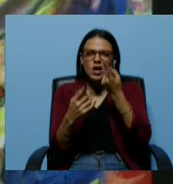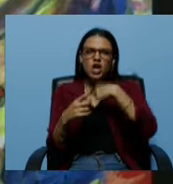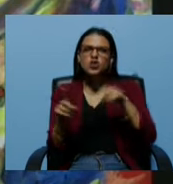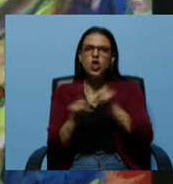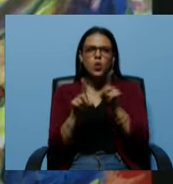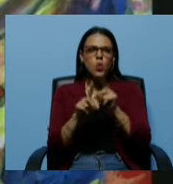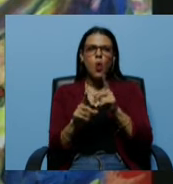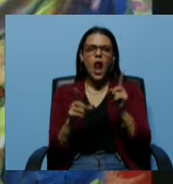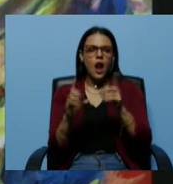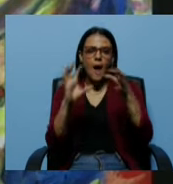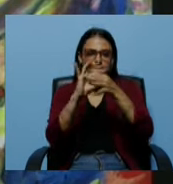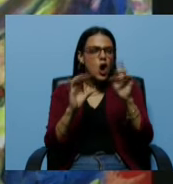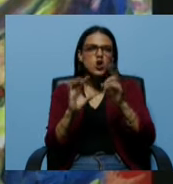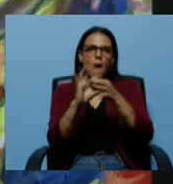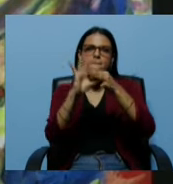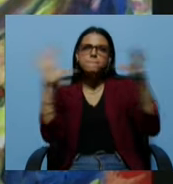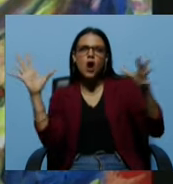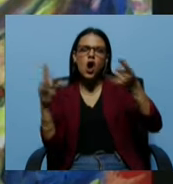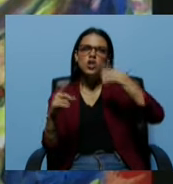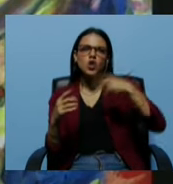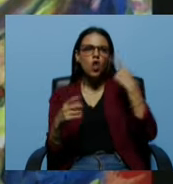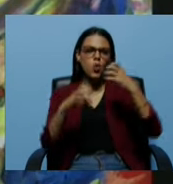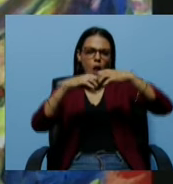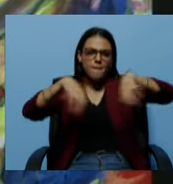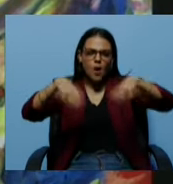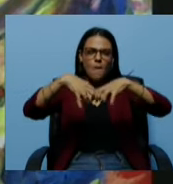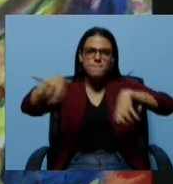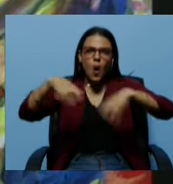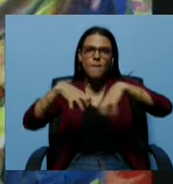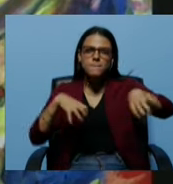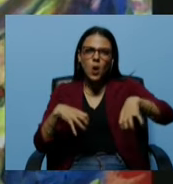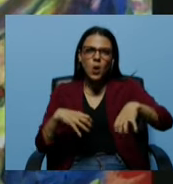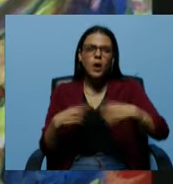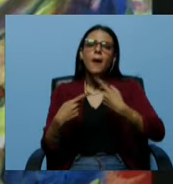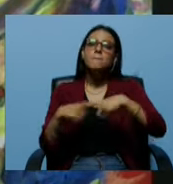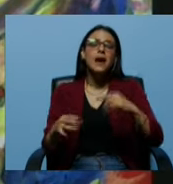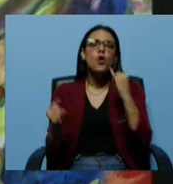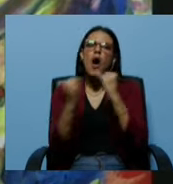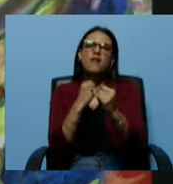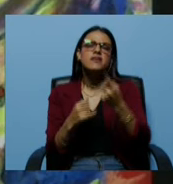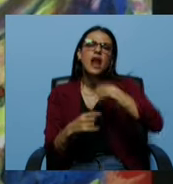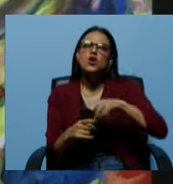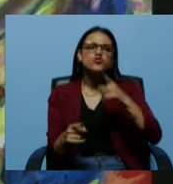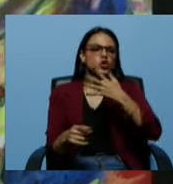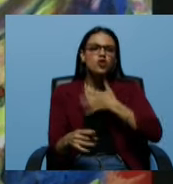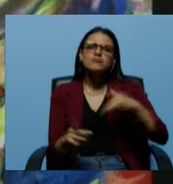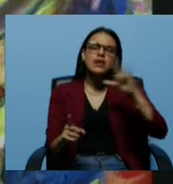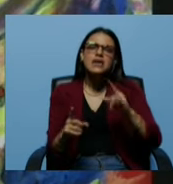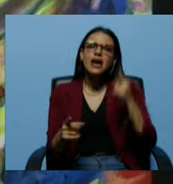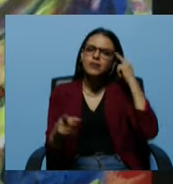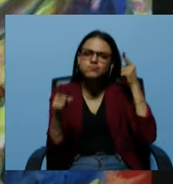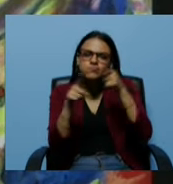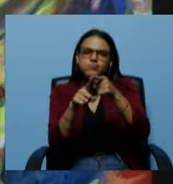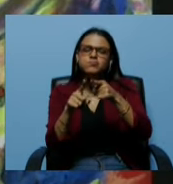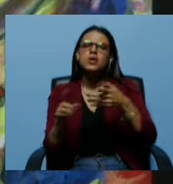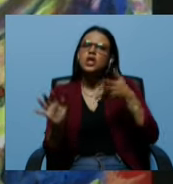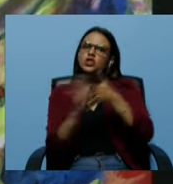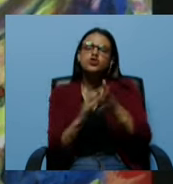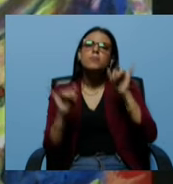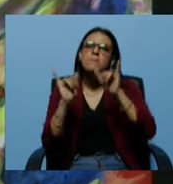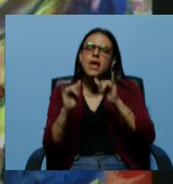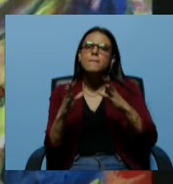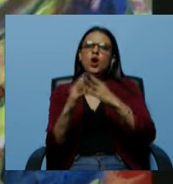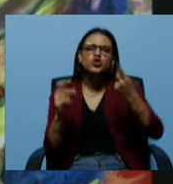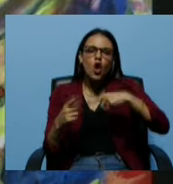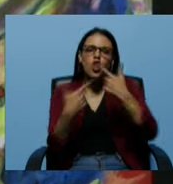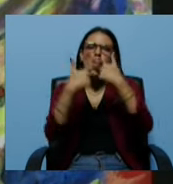desconfiemos de ustedes. Pero al final es el mismo camino, el mismo proyecto. El proyecto de la liberación de la patria